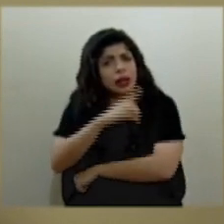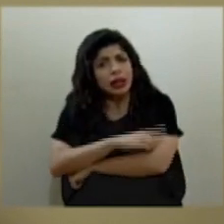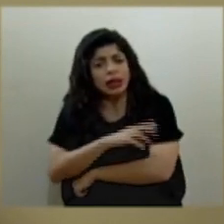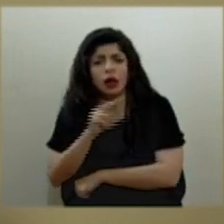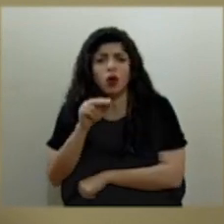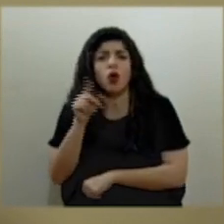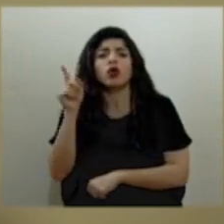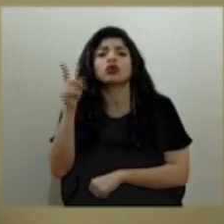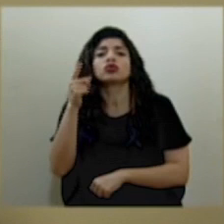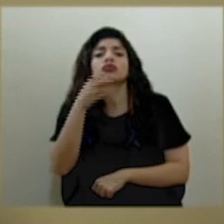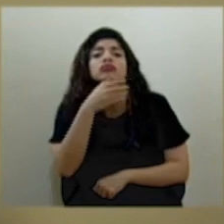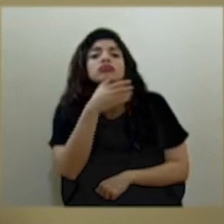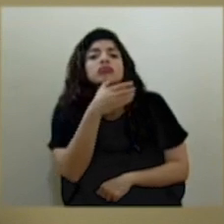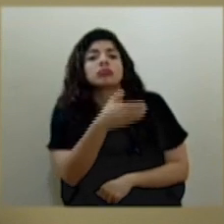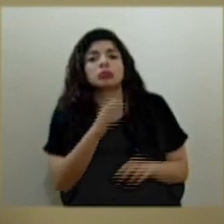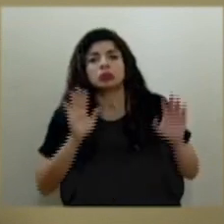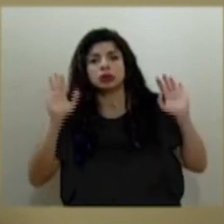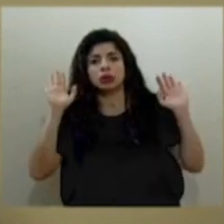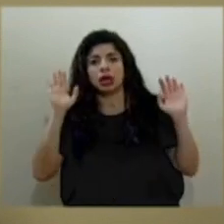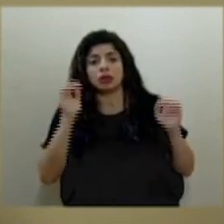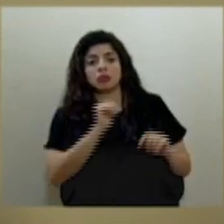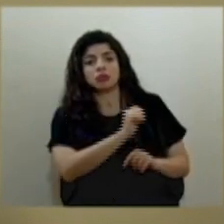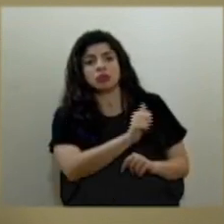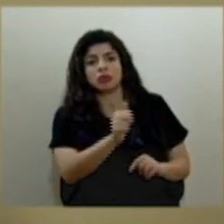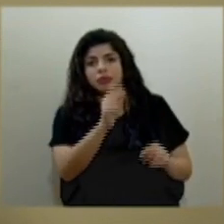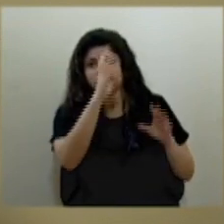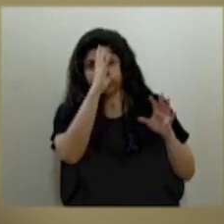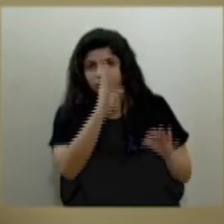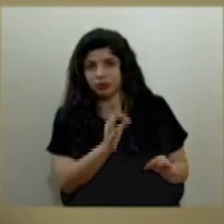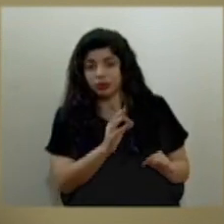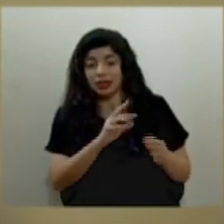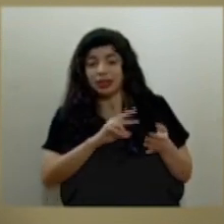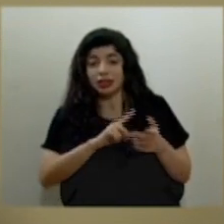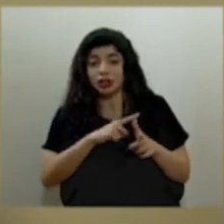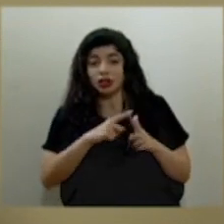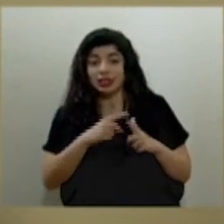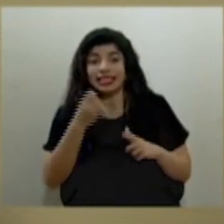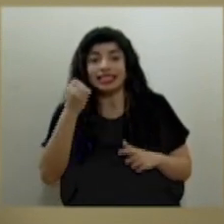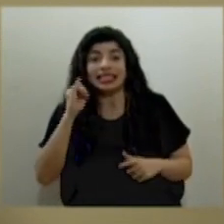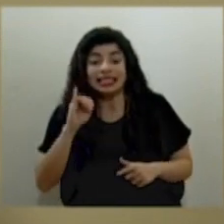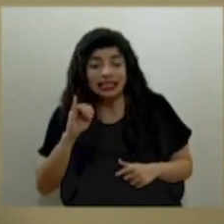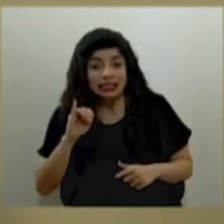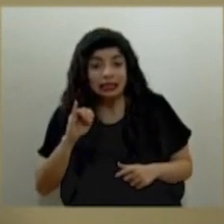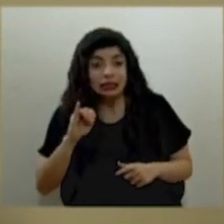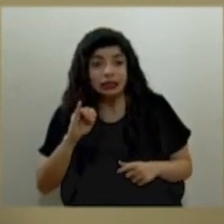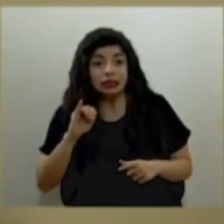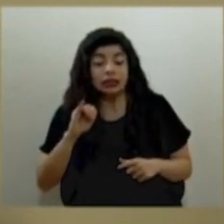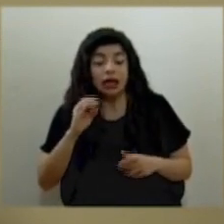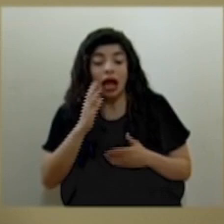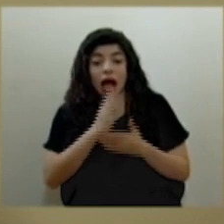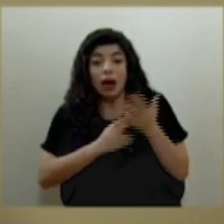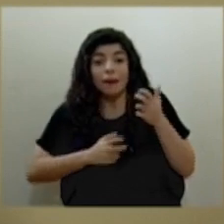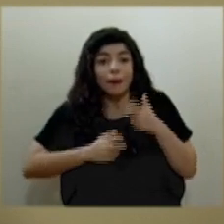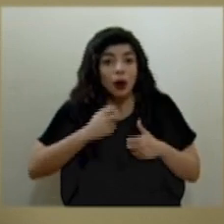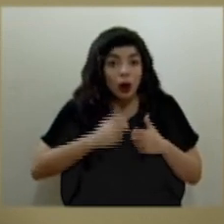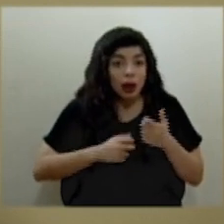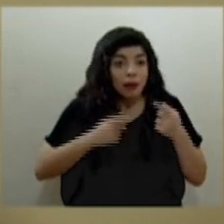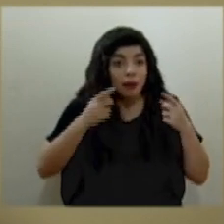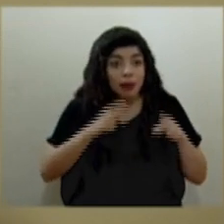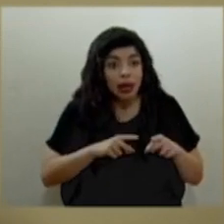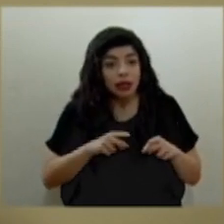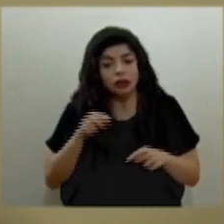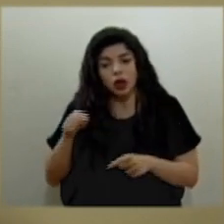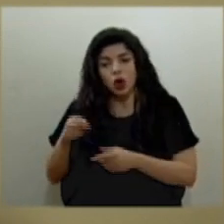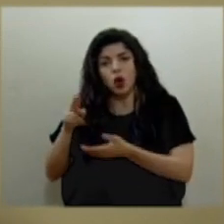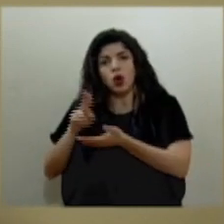la recomendación, y en caso de que se tuviera que generar que se generara algún tipo de controversia, eso, de acuerdo con